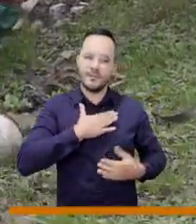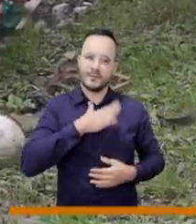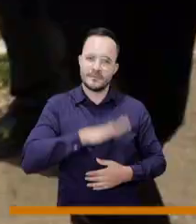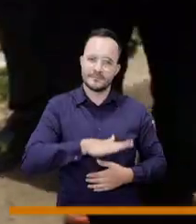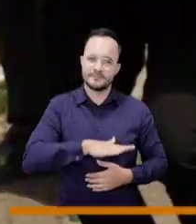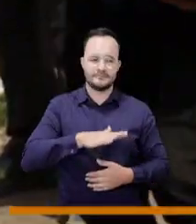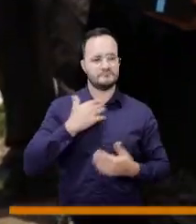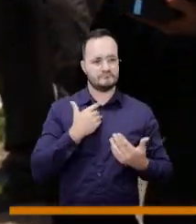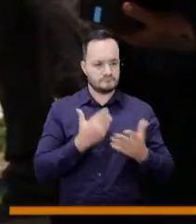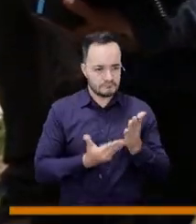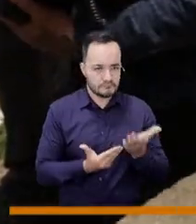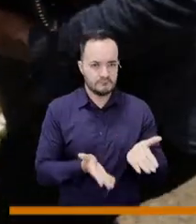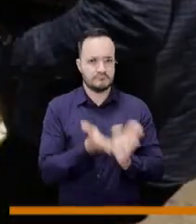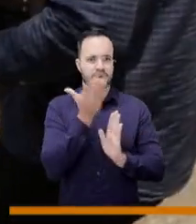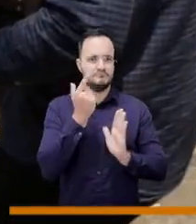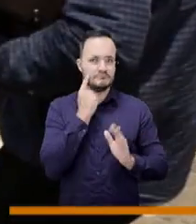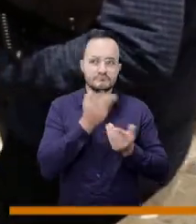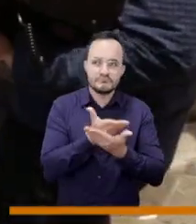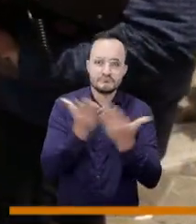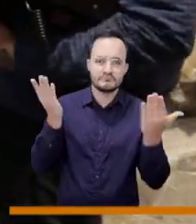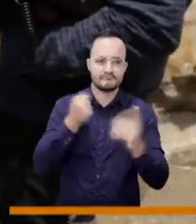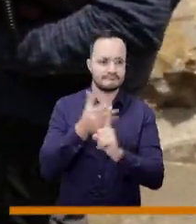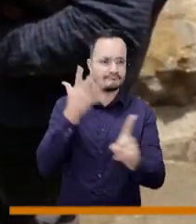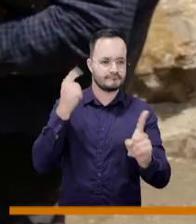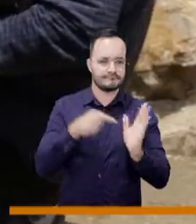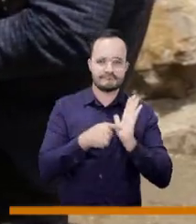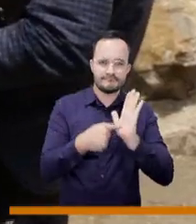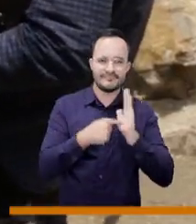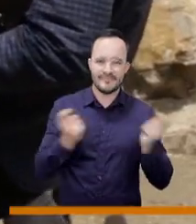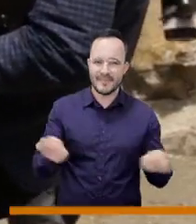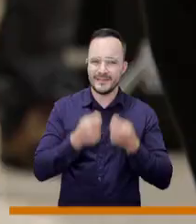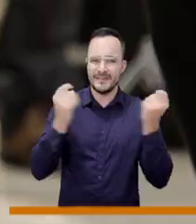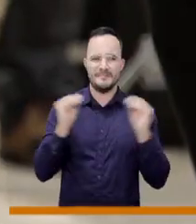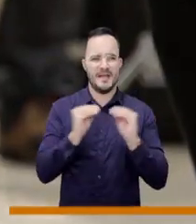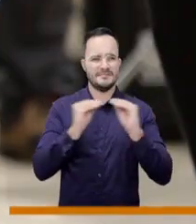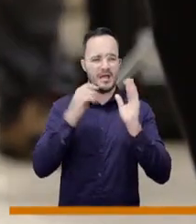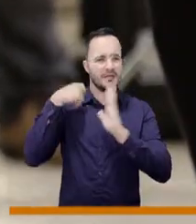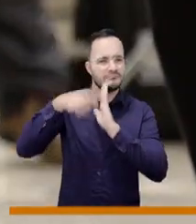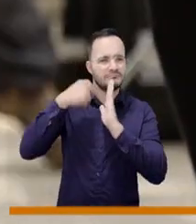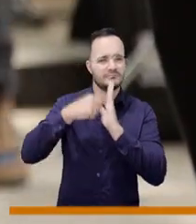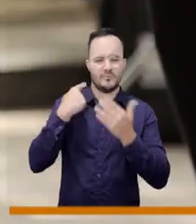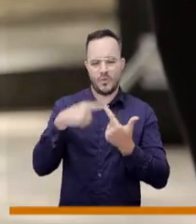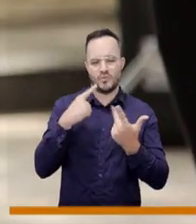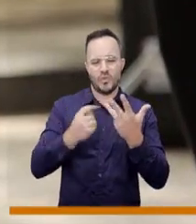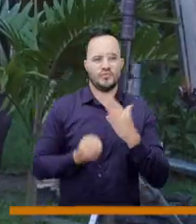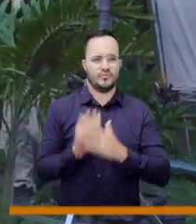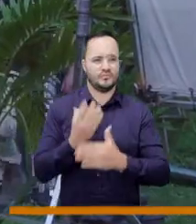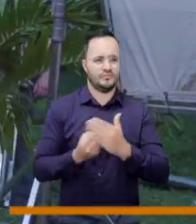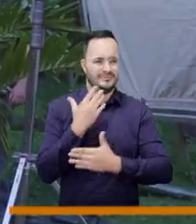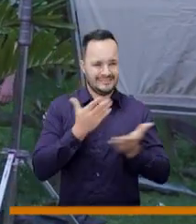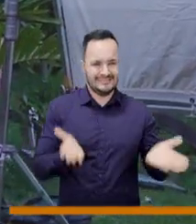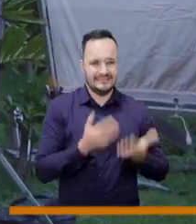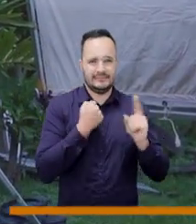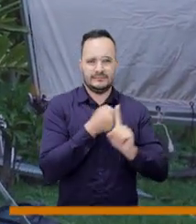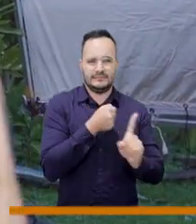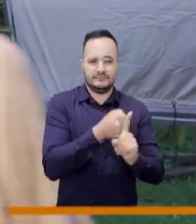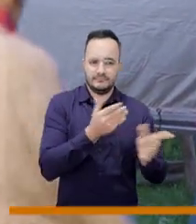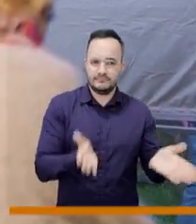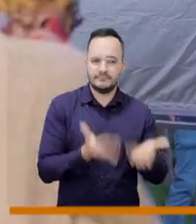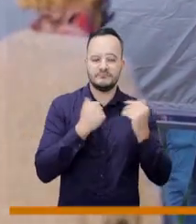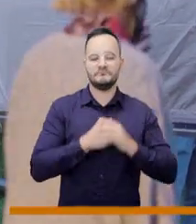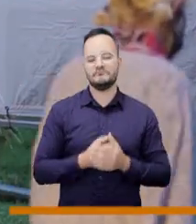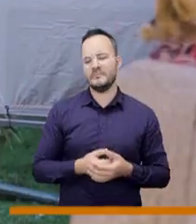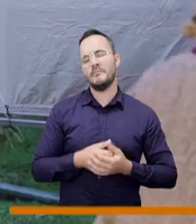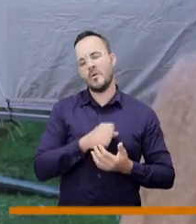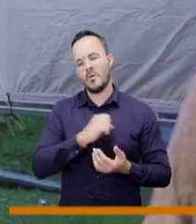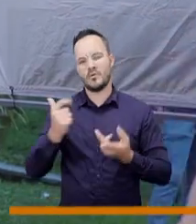locales se proyecten y crezcan, para que incrementemos el número de producciones cinematográficas en Medellín. pero